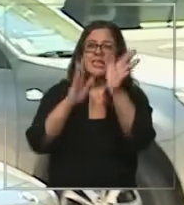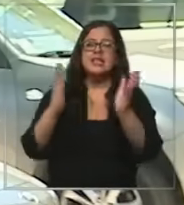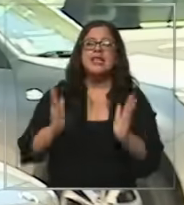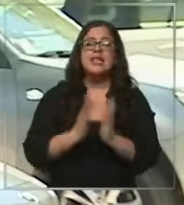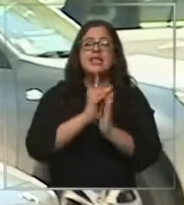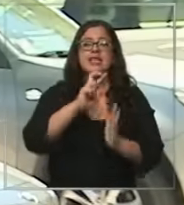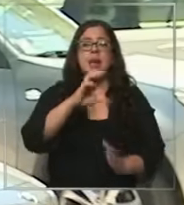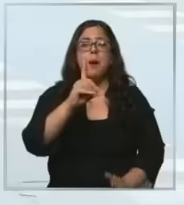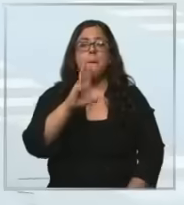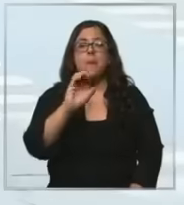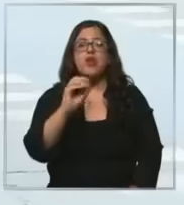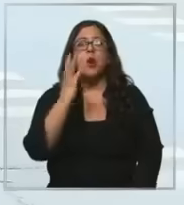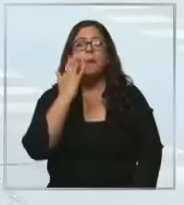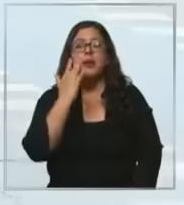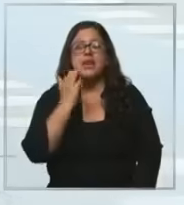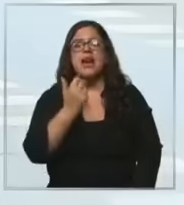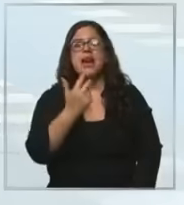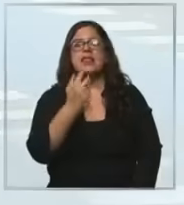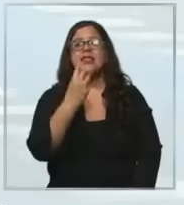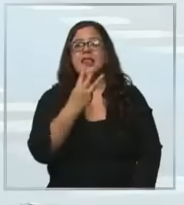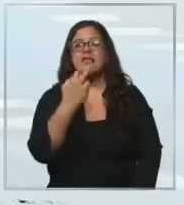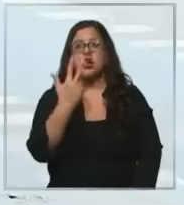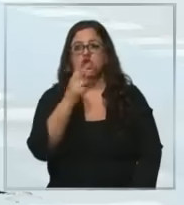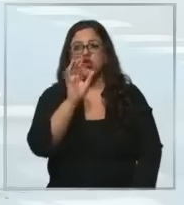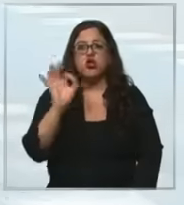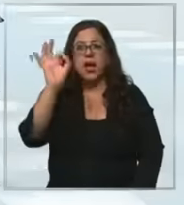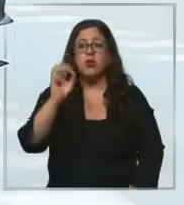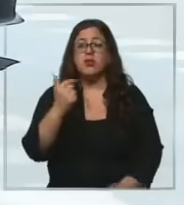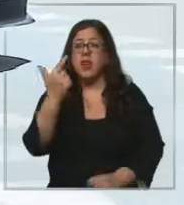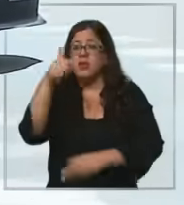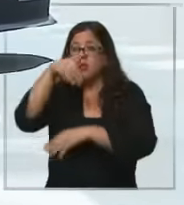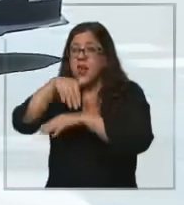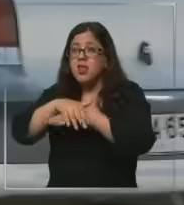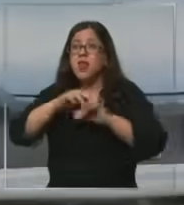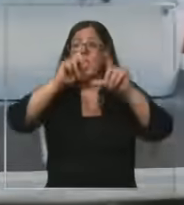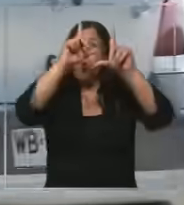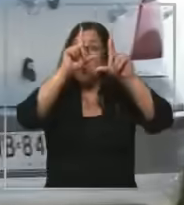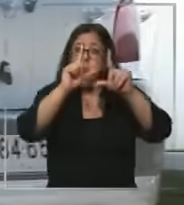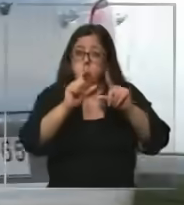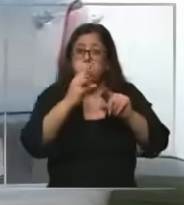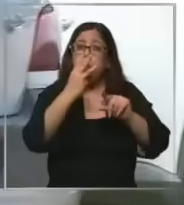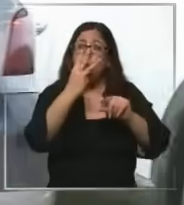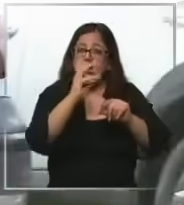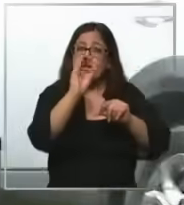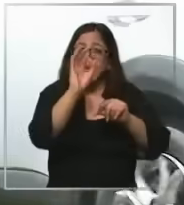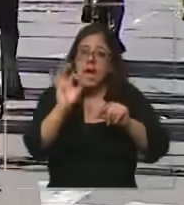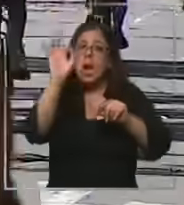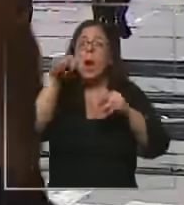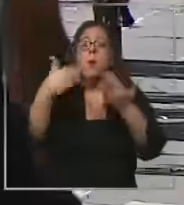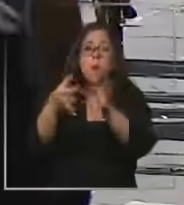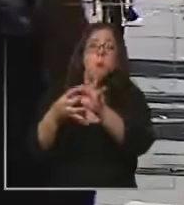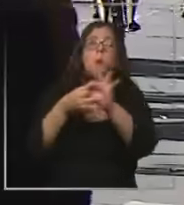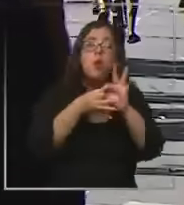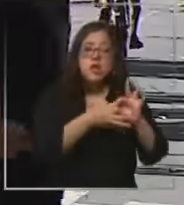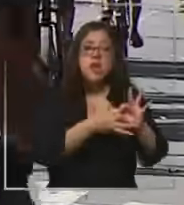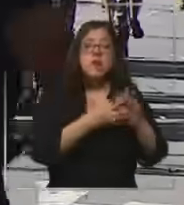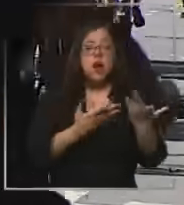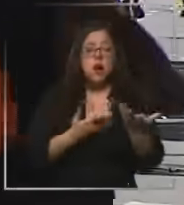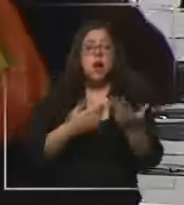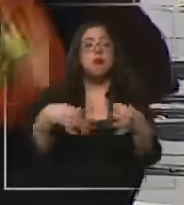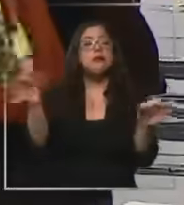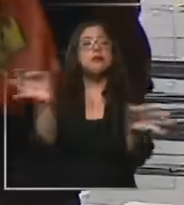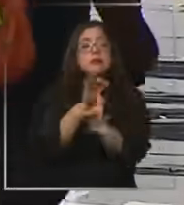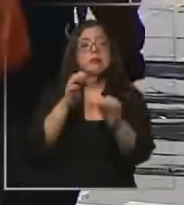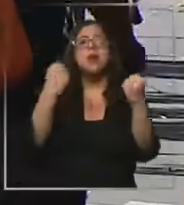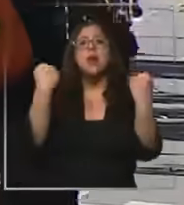Melipilla va a estar cerca de los 38. A las 19 horas recién comenzaremos a bajar de los 30 grados. Es por eso que le dimos el consejo de